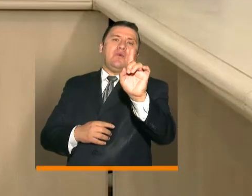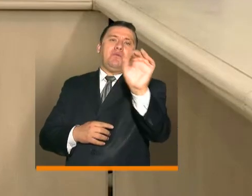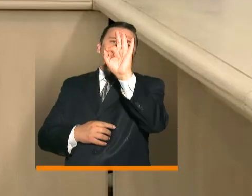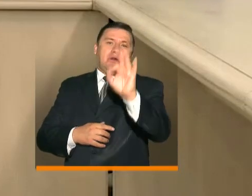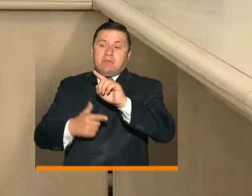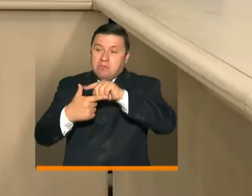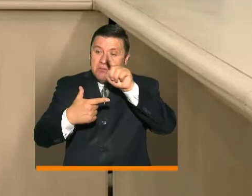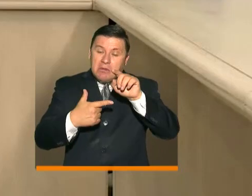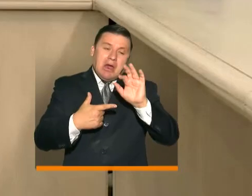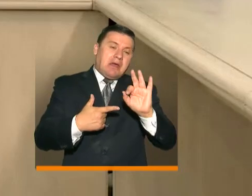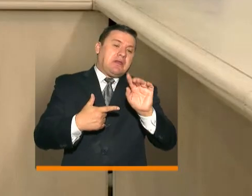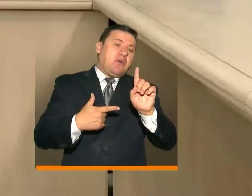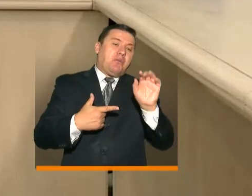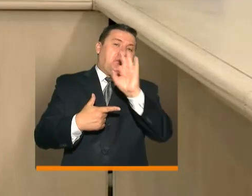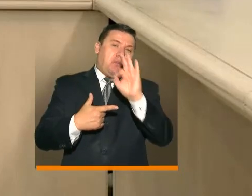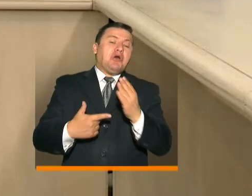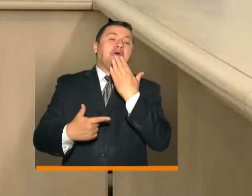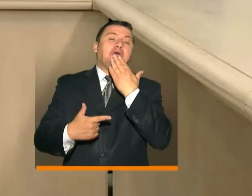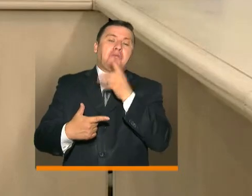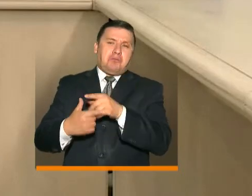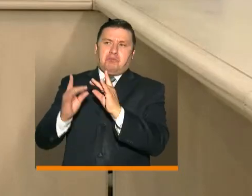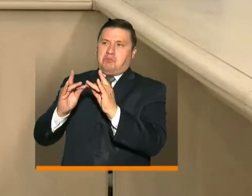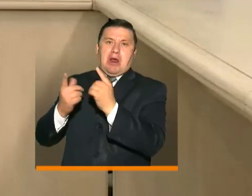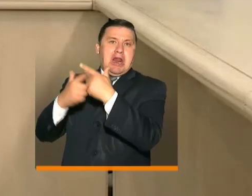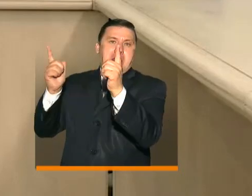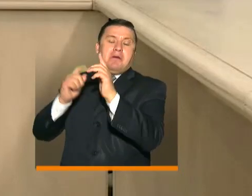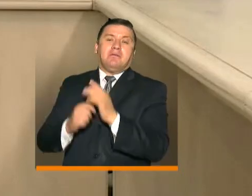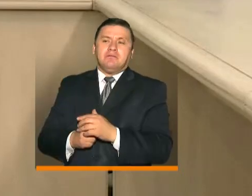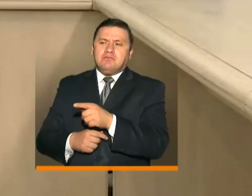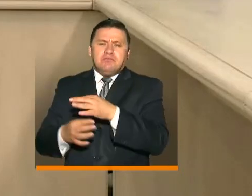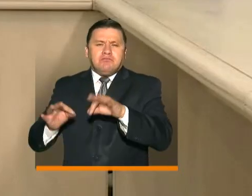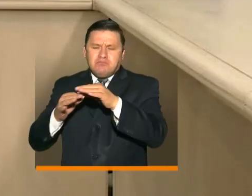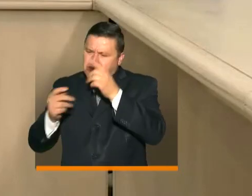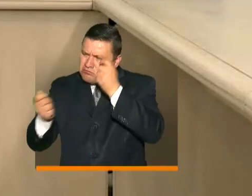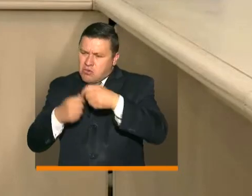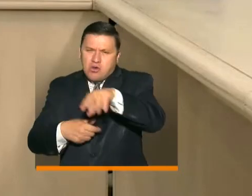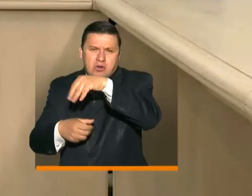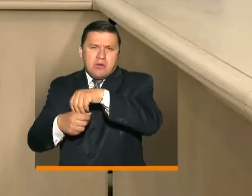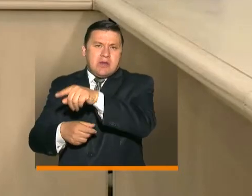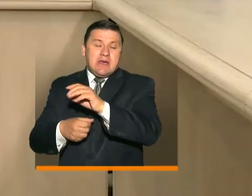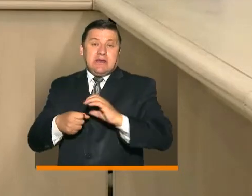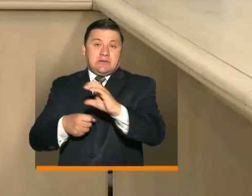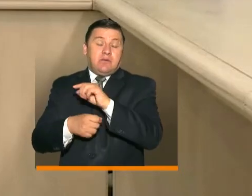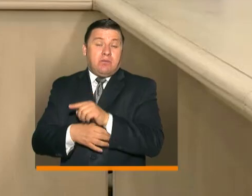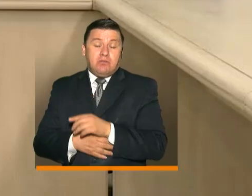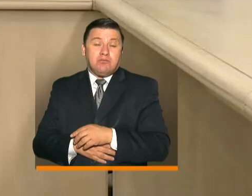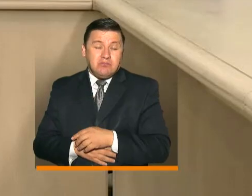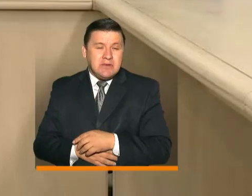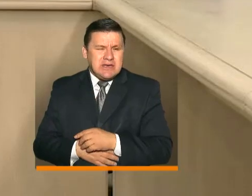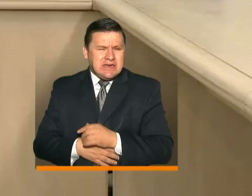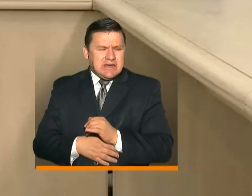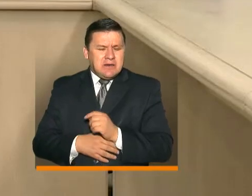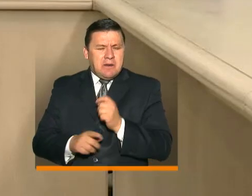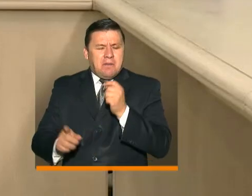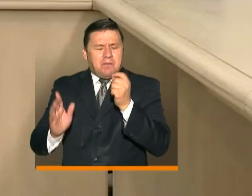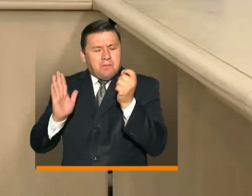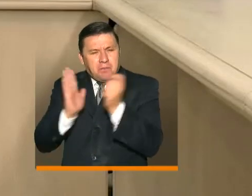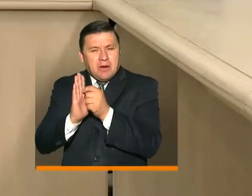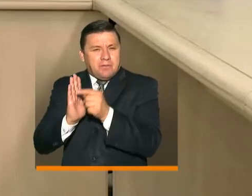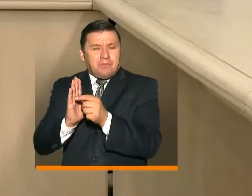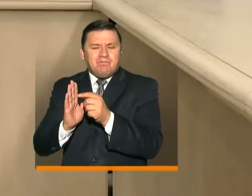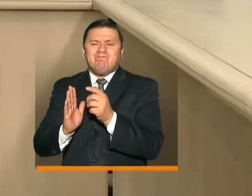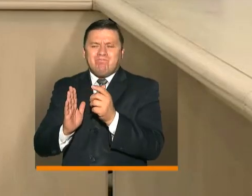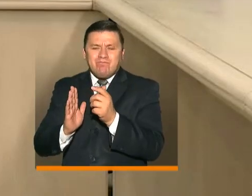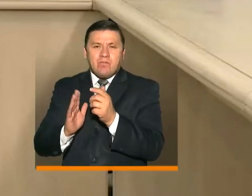31%, y con base en la estrategia y todo lo que está haciendo en la ciudad, hemos definido